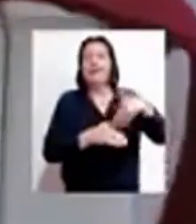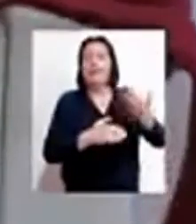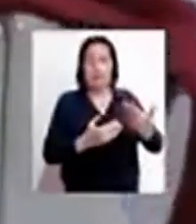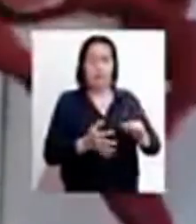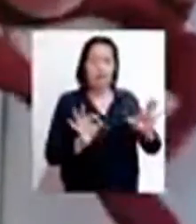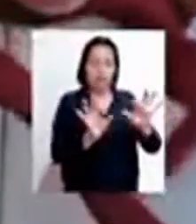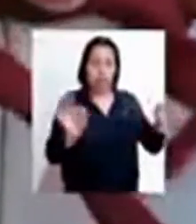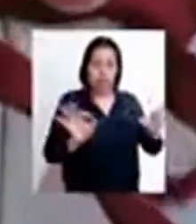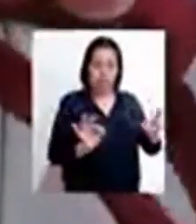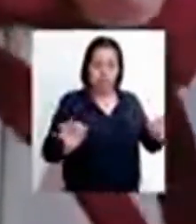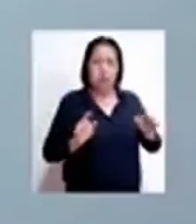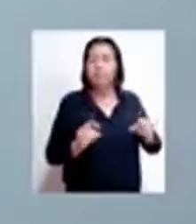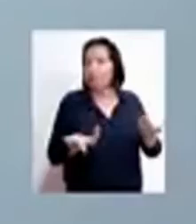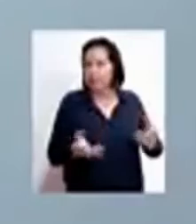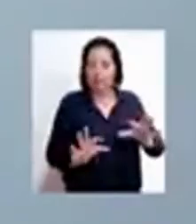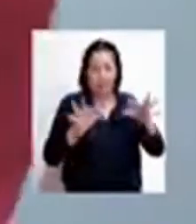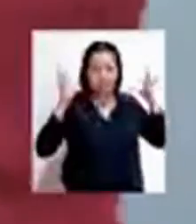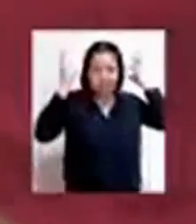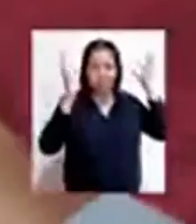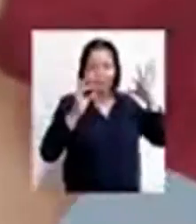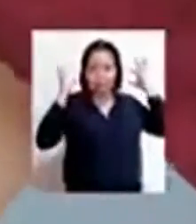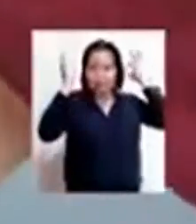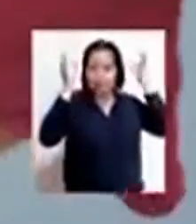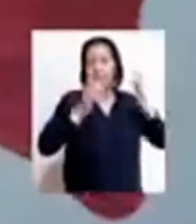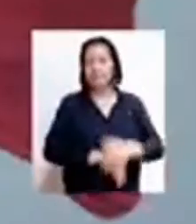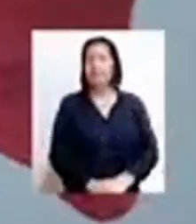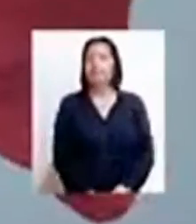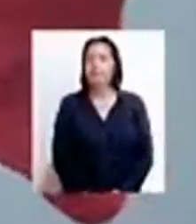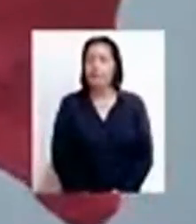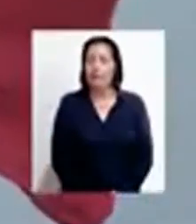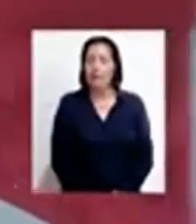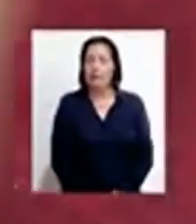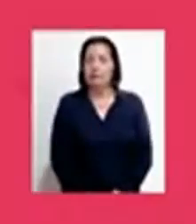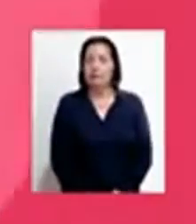a los extremos las tirillas que sujetarán la mascarilla.